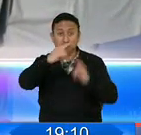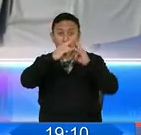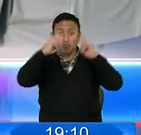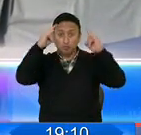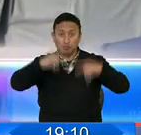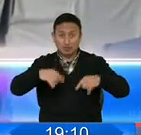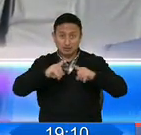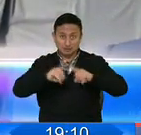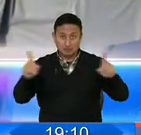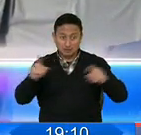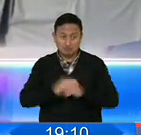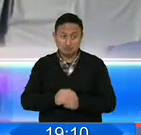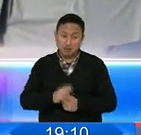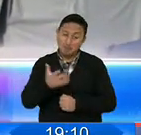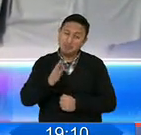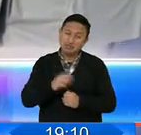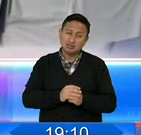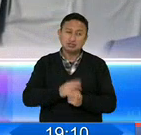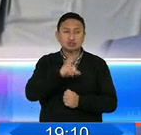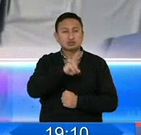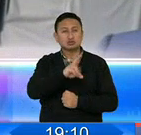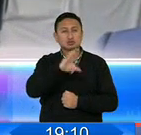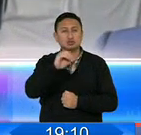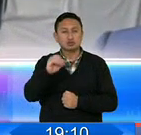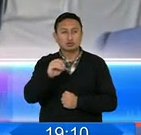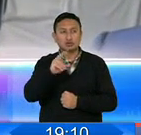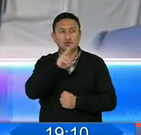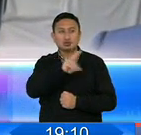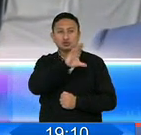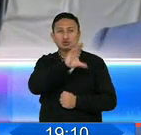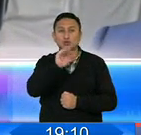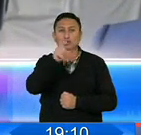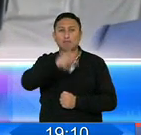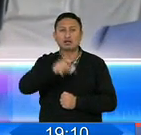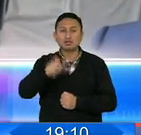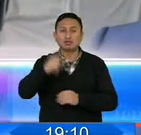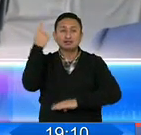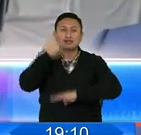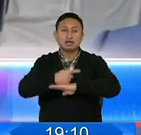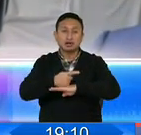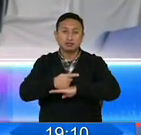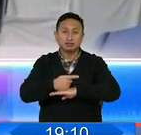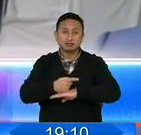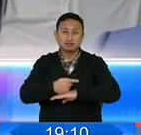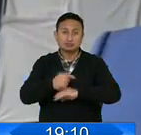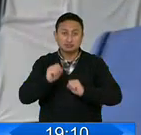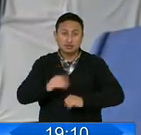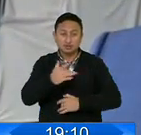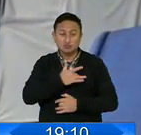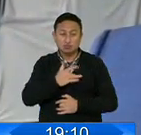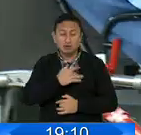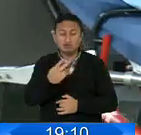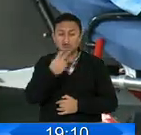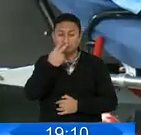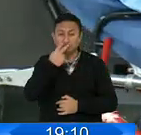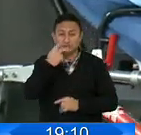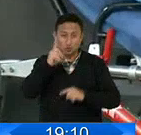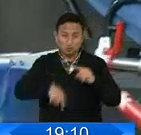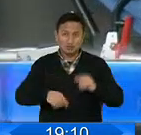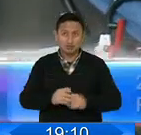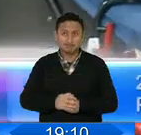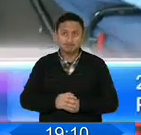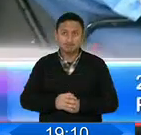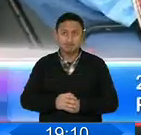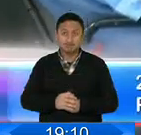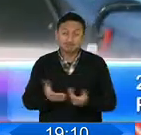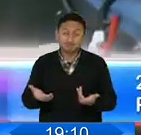diferenciado, están llegando alrededor de 200 a 250 personas por sintomatologías respiratorias. Al parecer, la